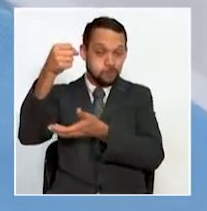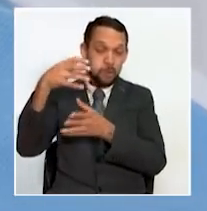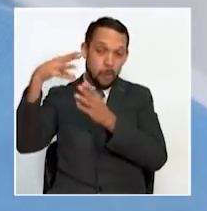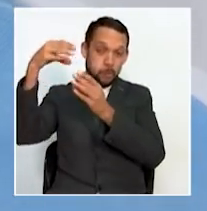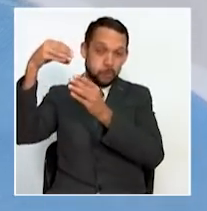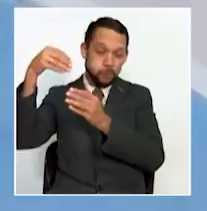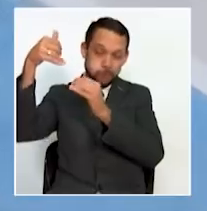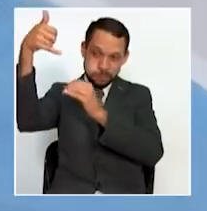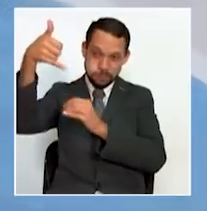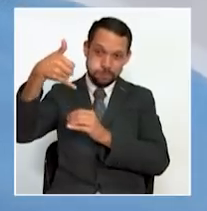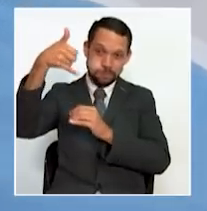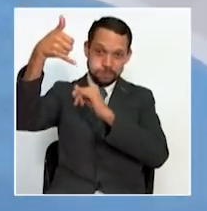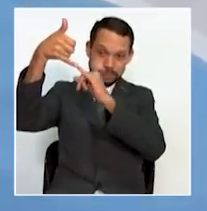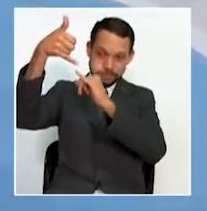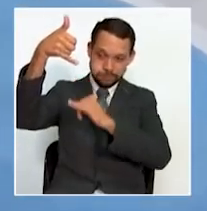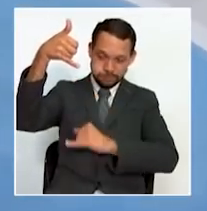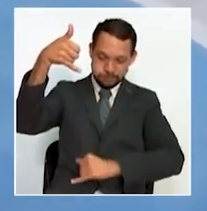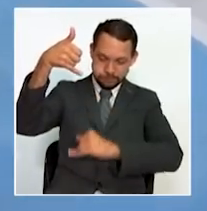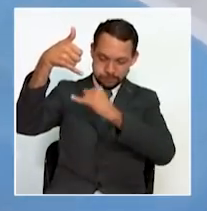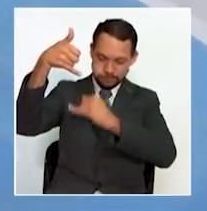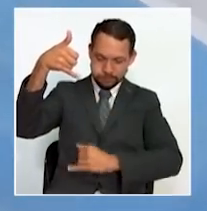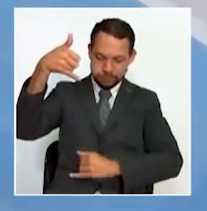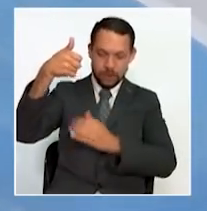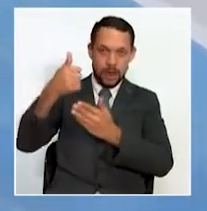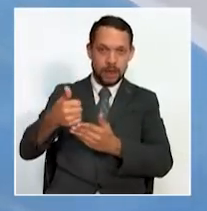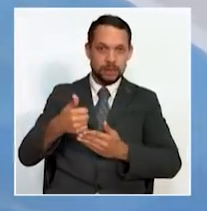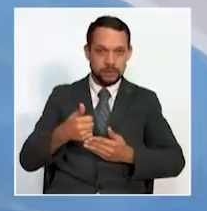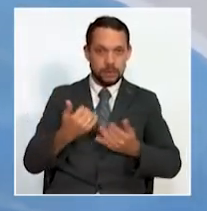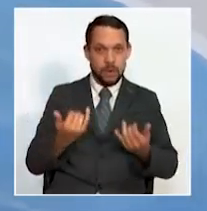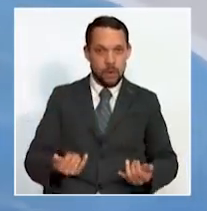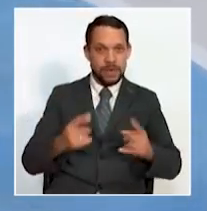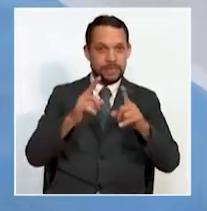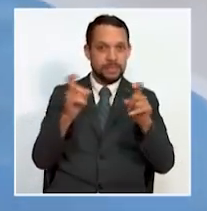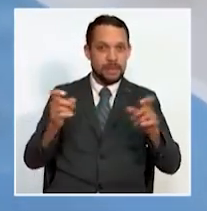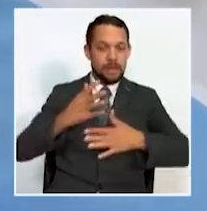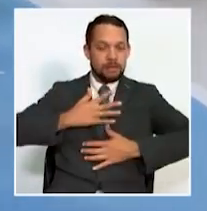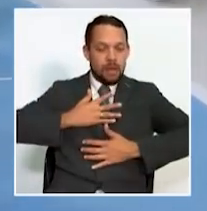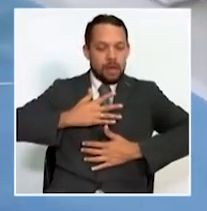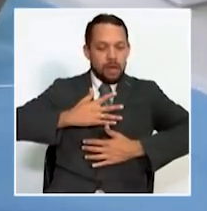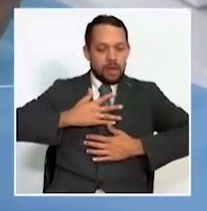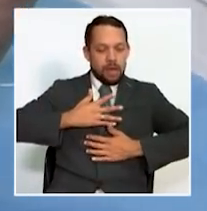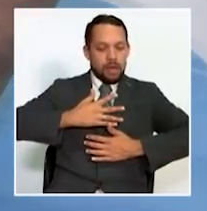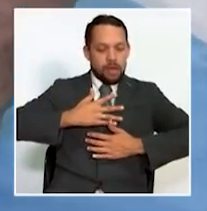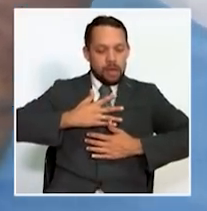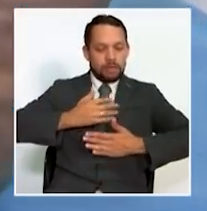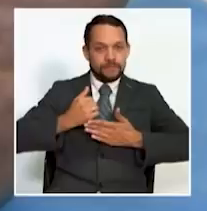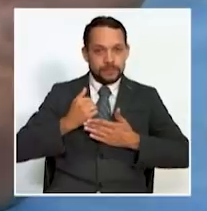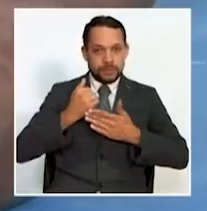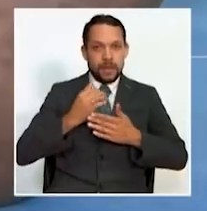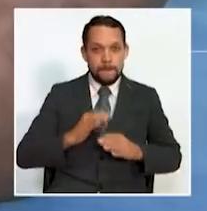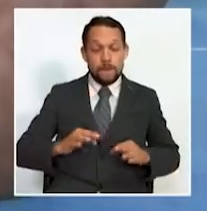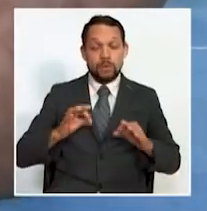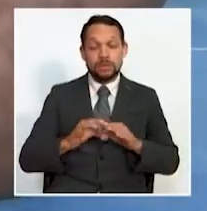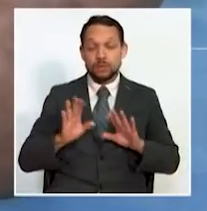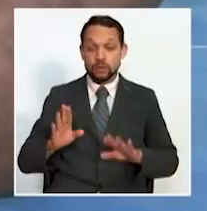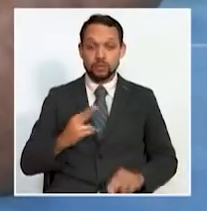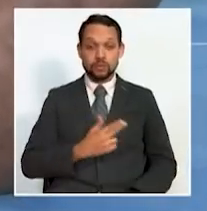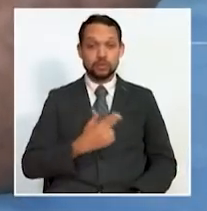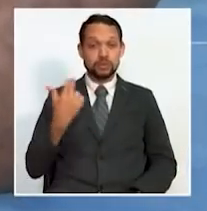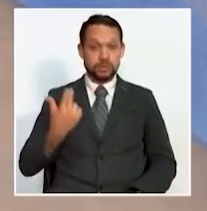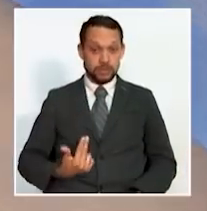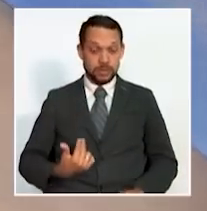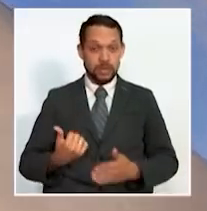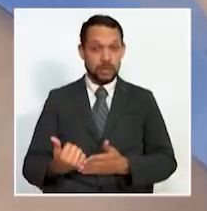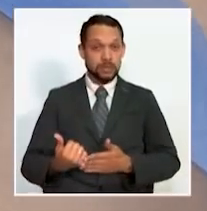casa. Y ahorita que vamos a hablar de pulmón, van a ver la importancia del enema y demás y todo el tema de la medicina china. Aquí están